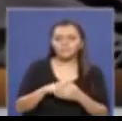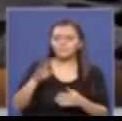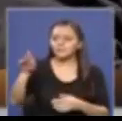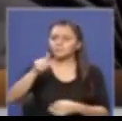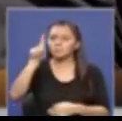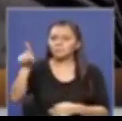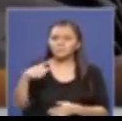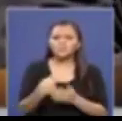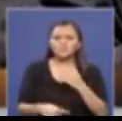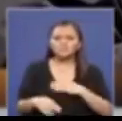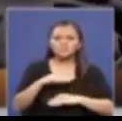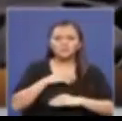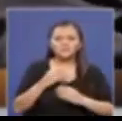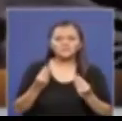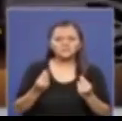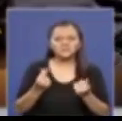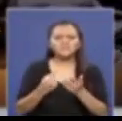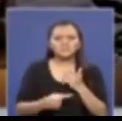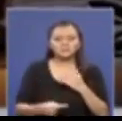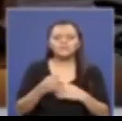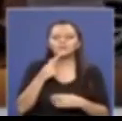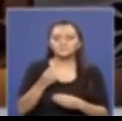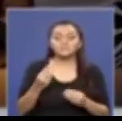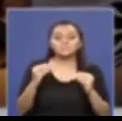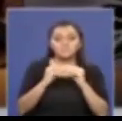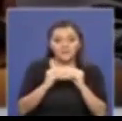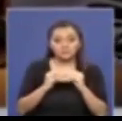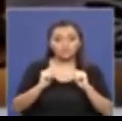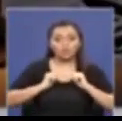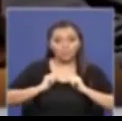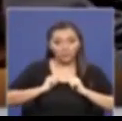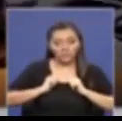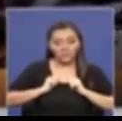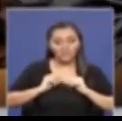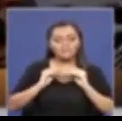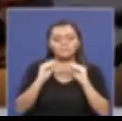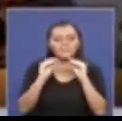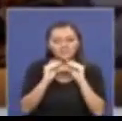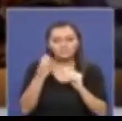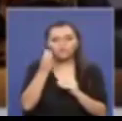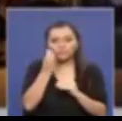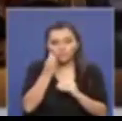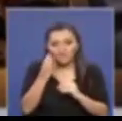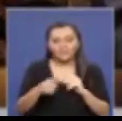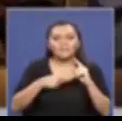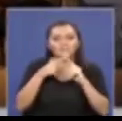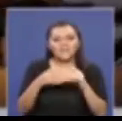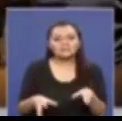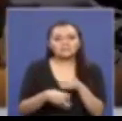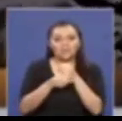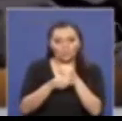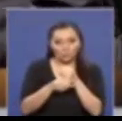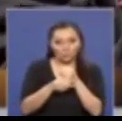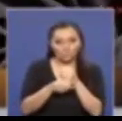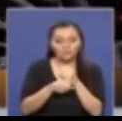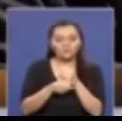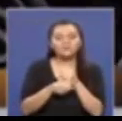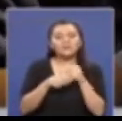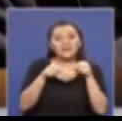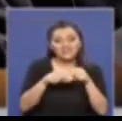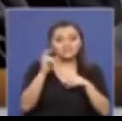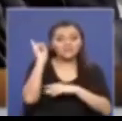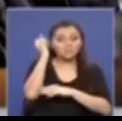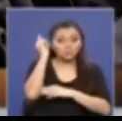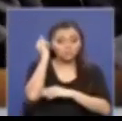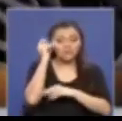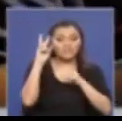misma producción, pero consumiendo menos. Y en eso, las tarifas con señal de eficiencia energética son muy importantes. A nivel